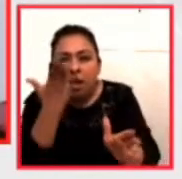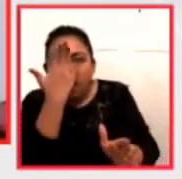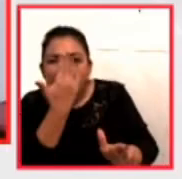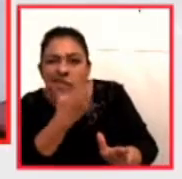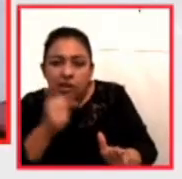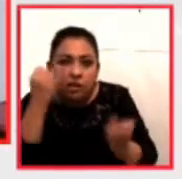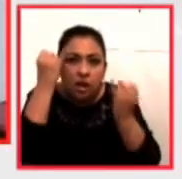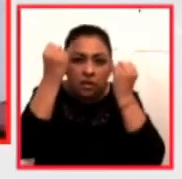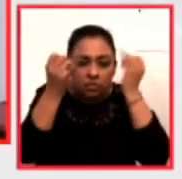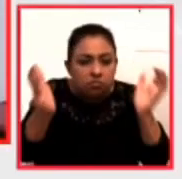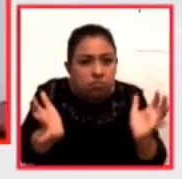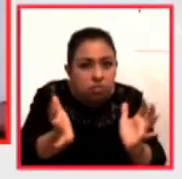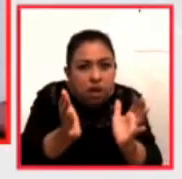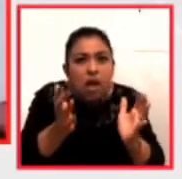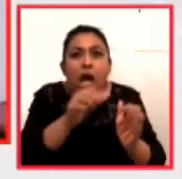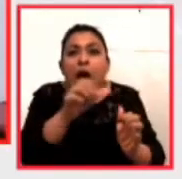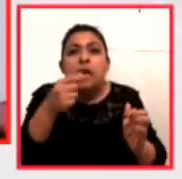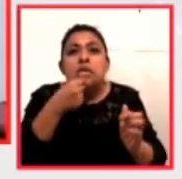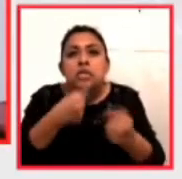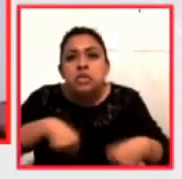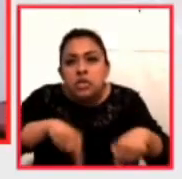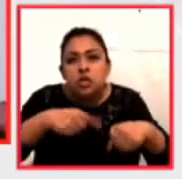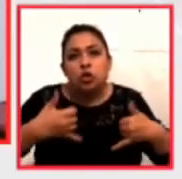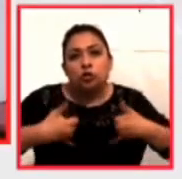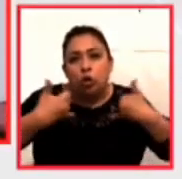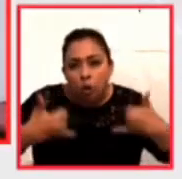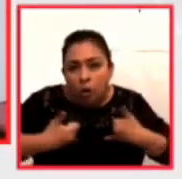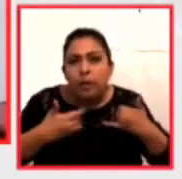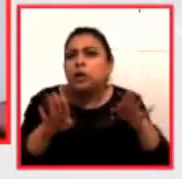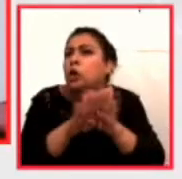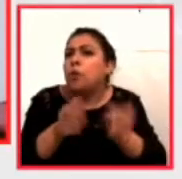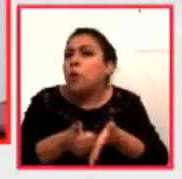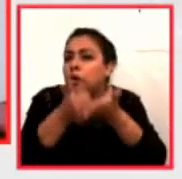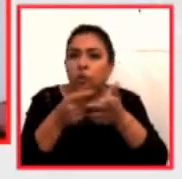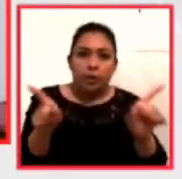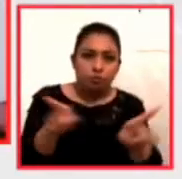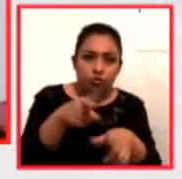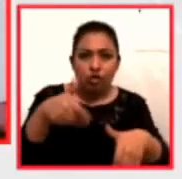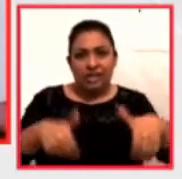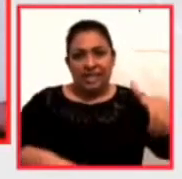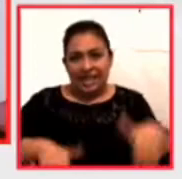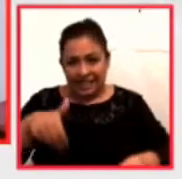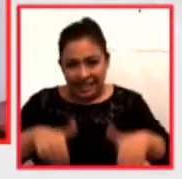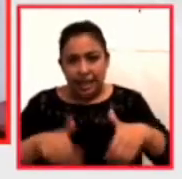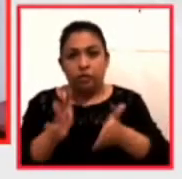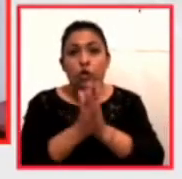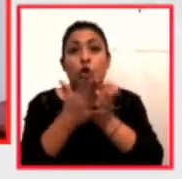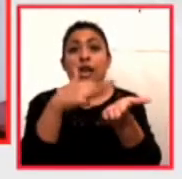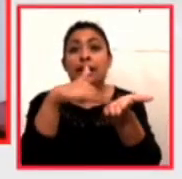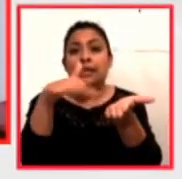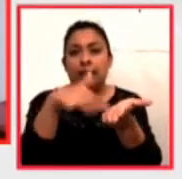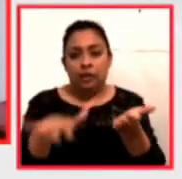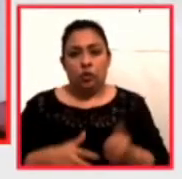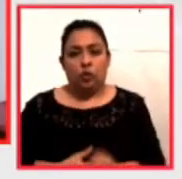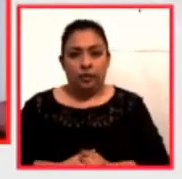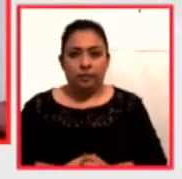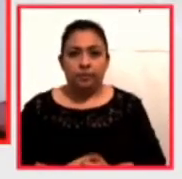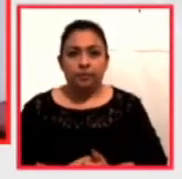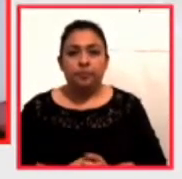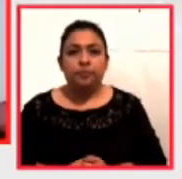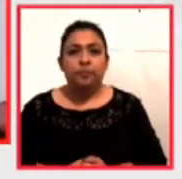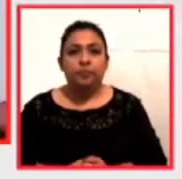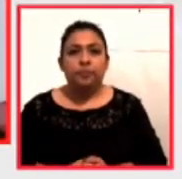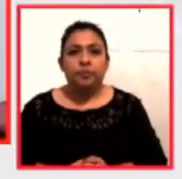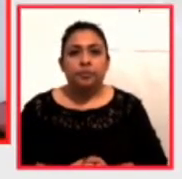la imaginación del público infantil y juvenil a través de música, teatro y literatura. Y al sol asomarse desde mi